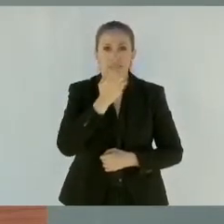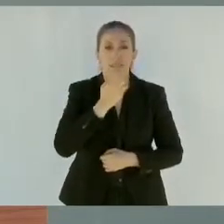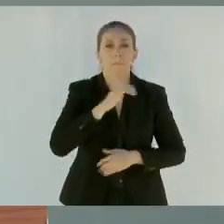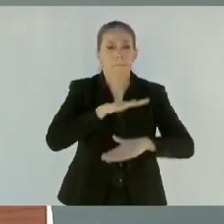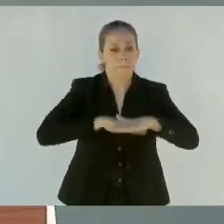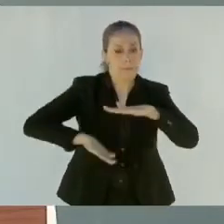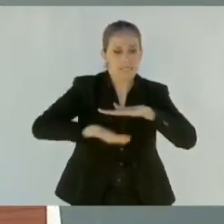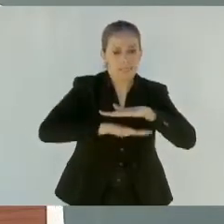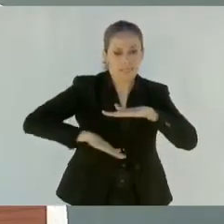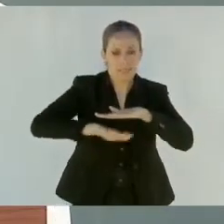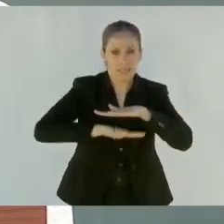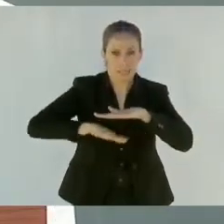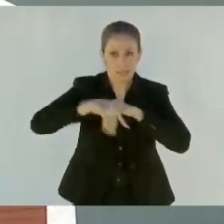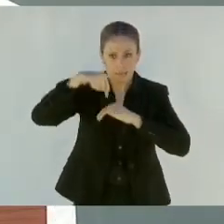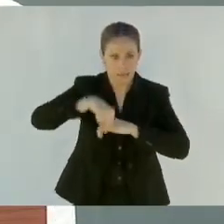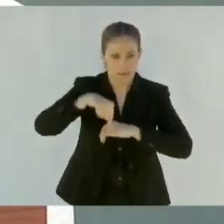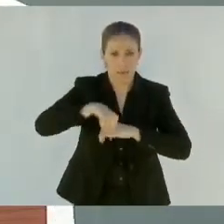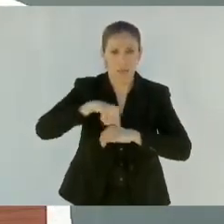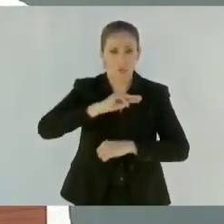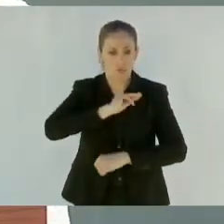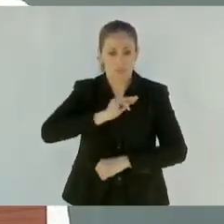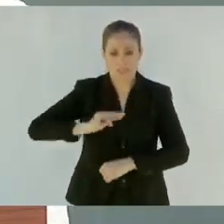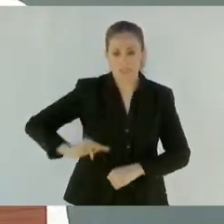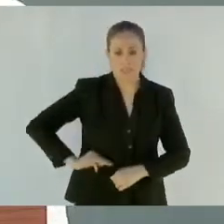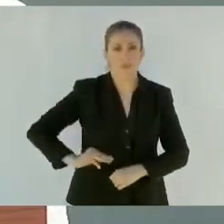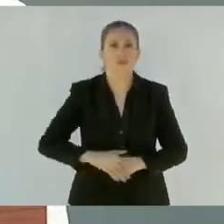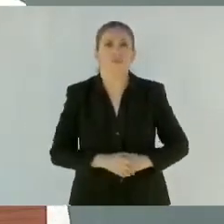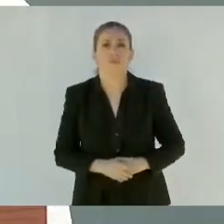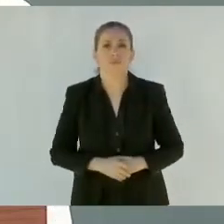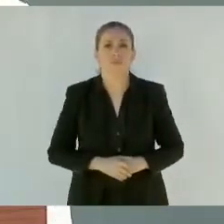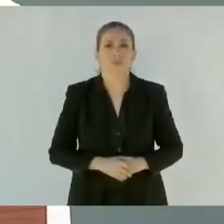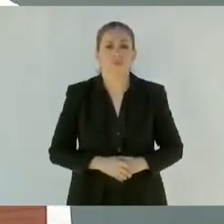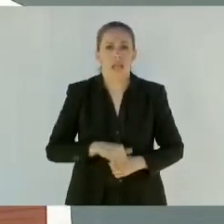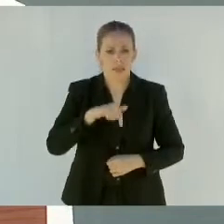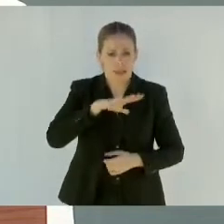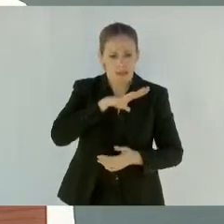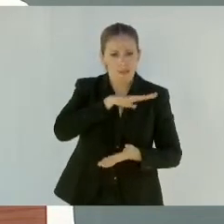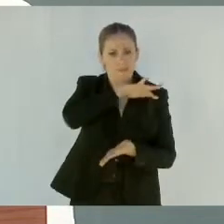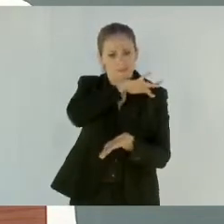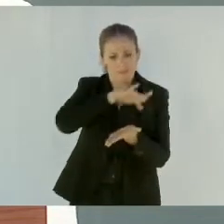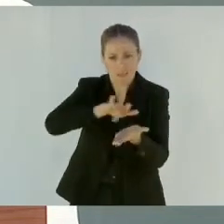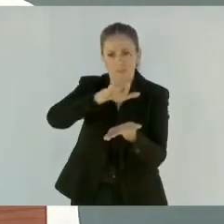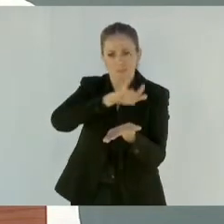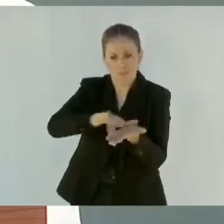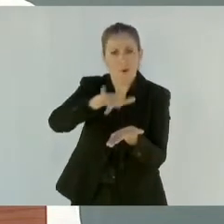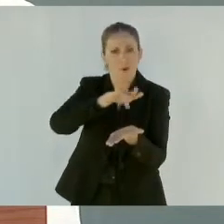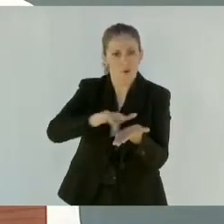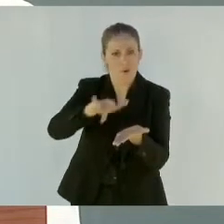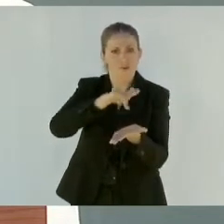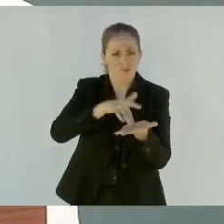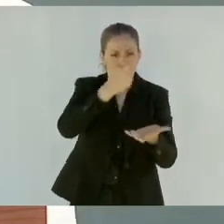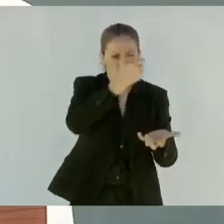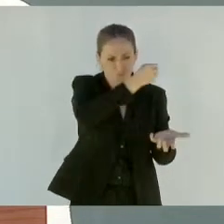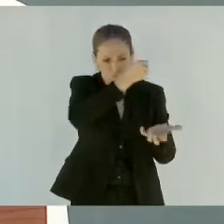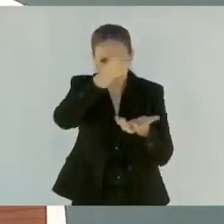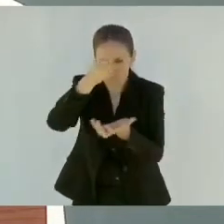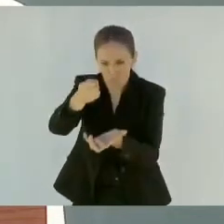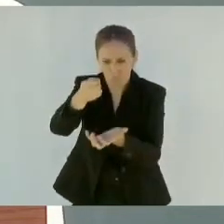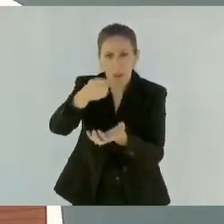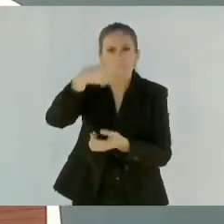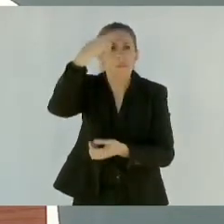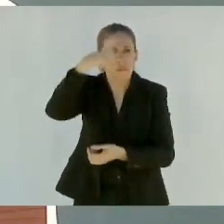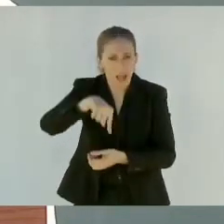5 en el municipio, que están recibiendo de manera directa su presupuesto para el